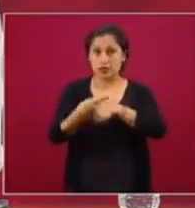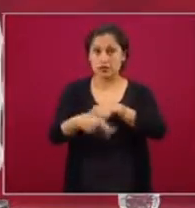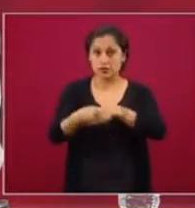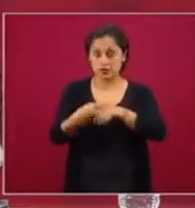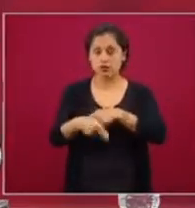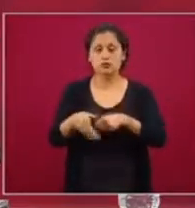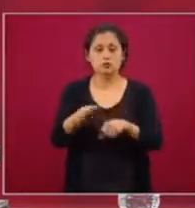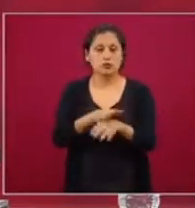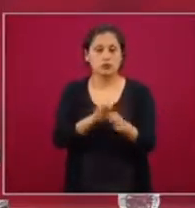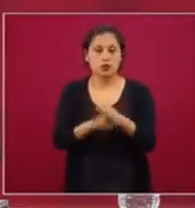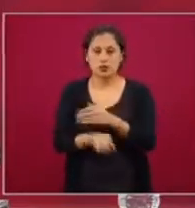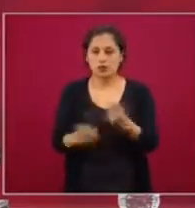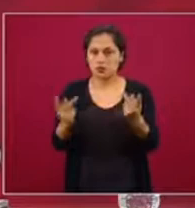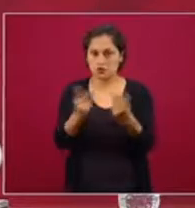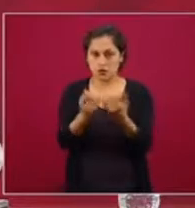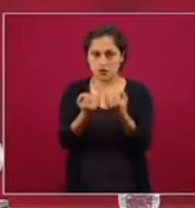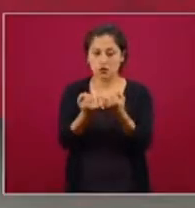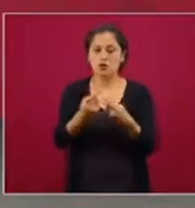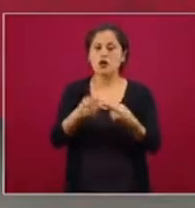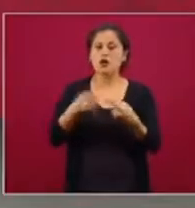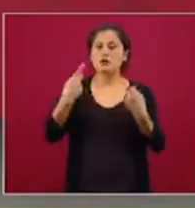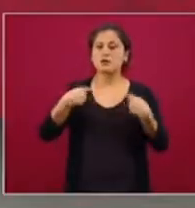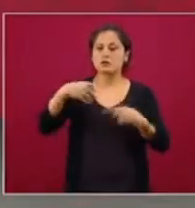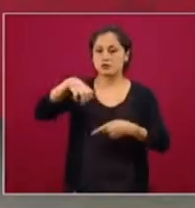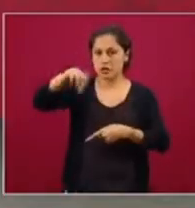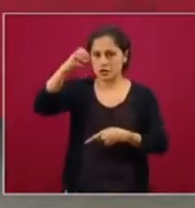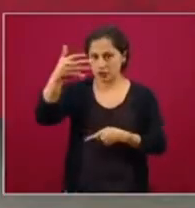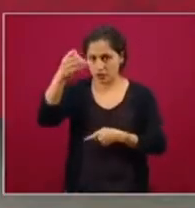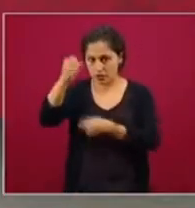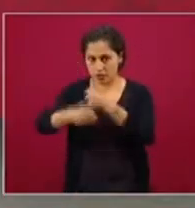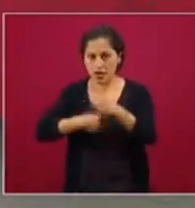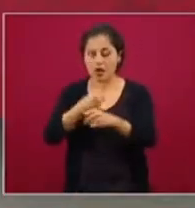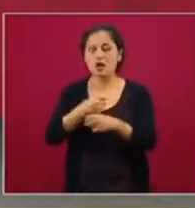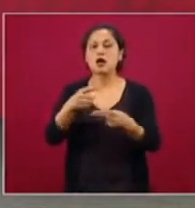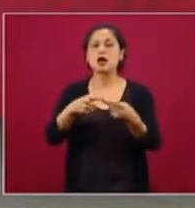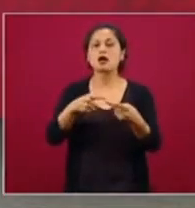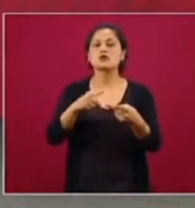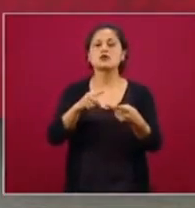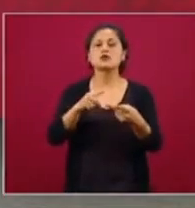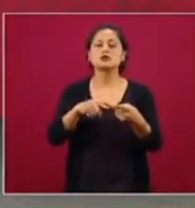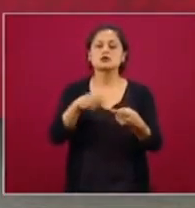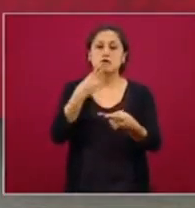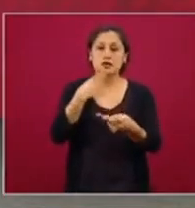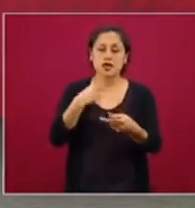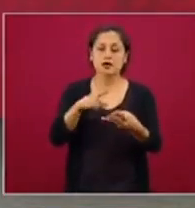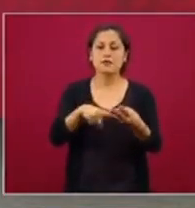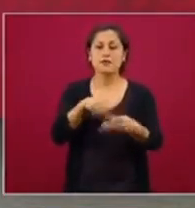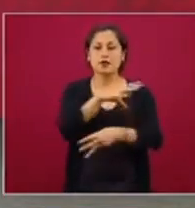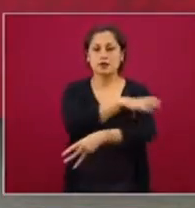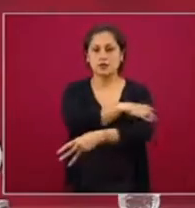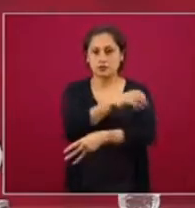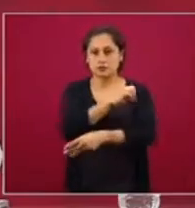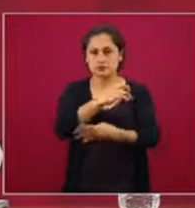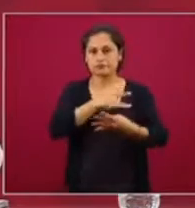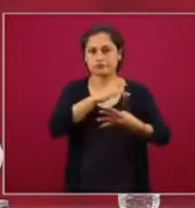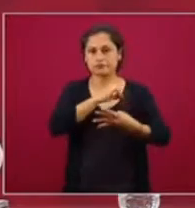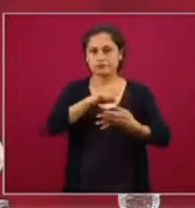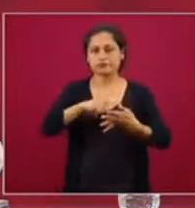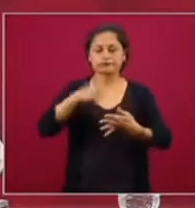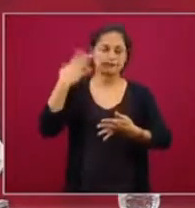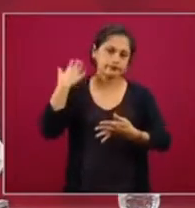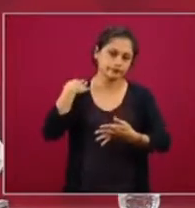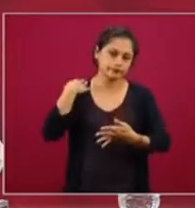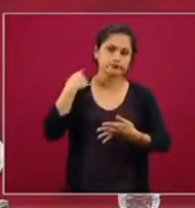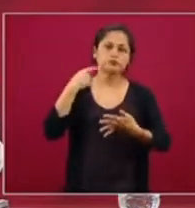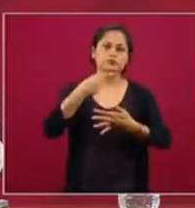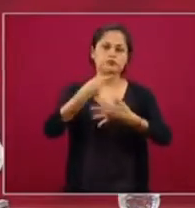años, personas con enfermedades crónicas, obesidad, diabetes, hipertensión, etcétera, enfermedad cardíaca, enfermedad pulmonar crónica,